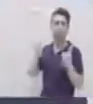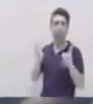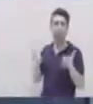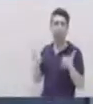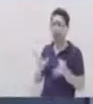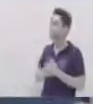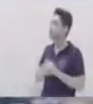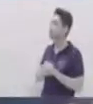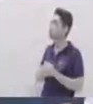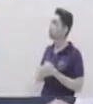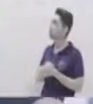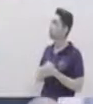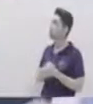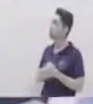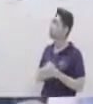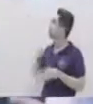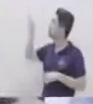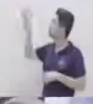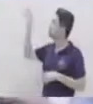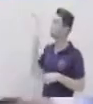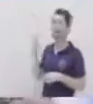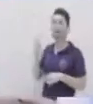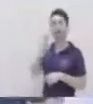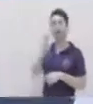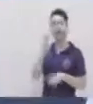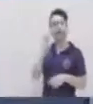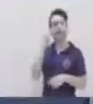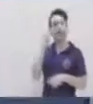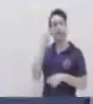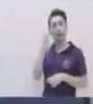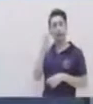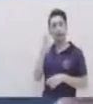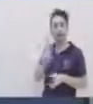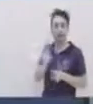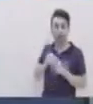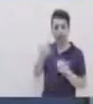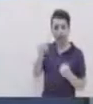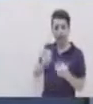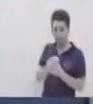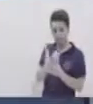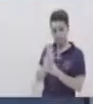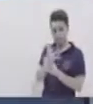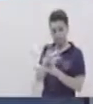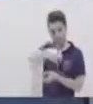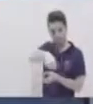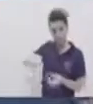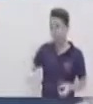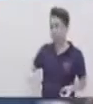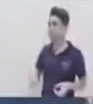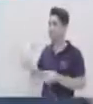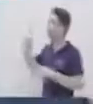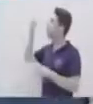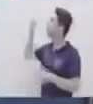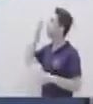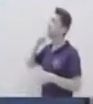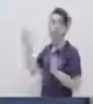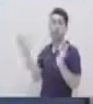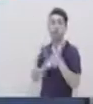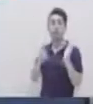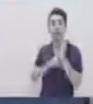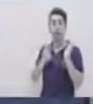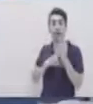platicar, podría ser regar plantas, sonar, porque el despertador está